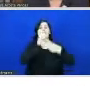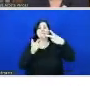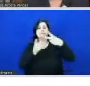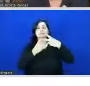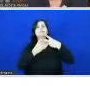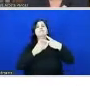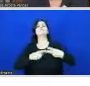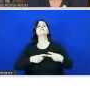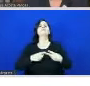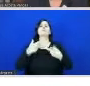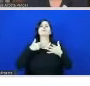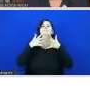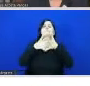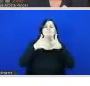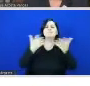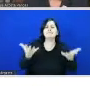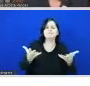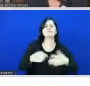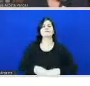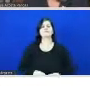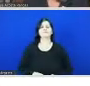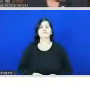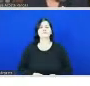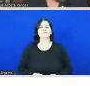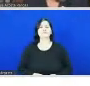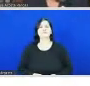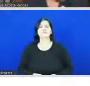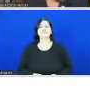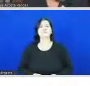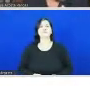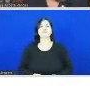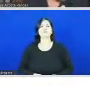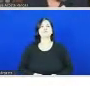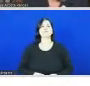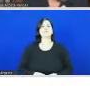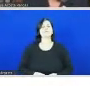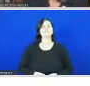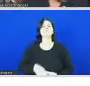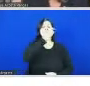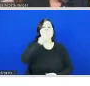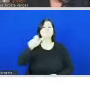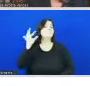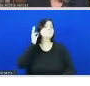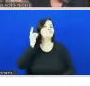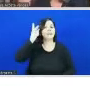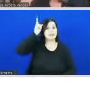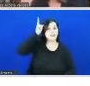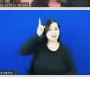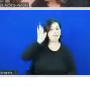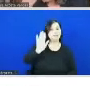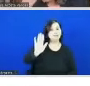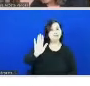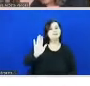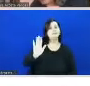la... Por lo menos para las mujeres indígenas, el hecho de que el modelo